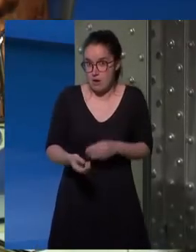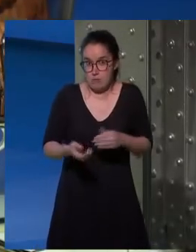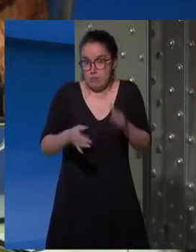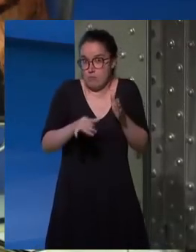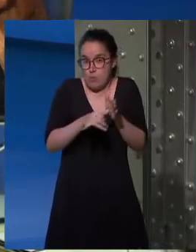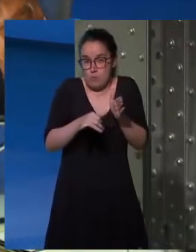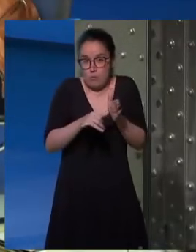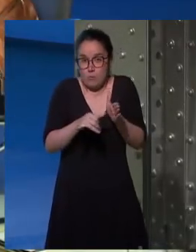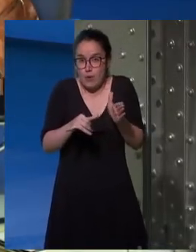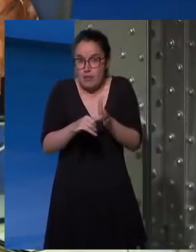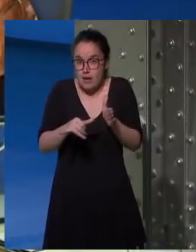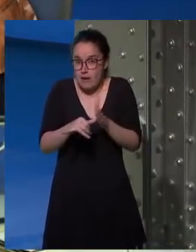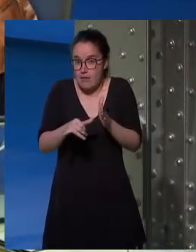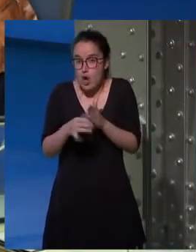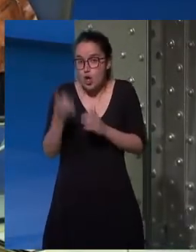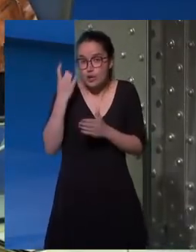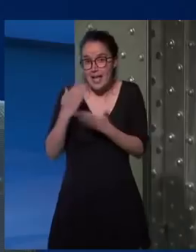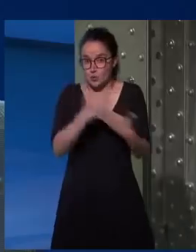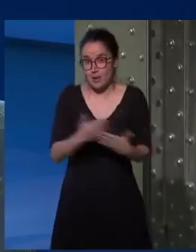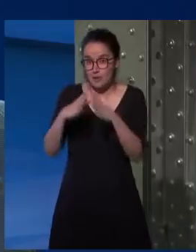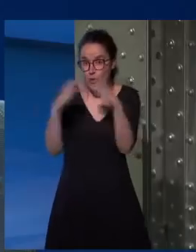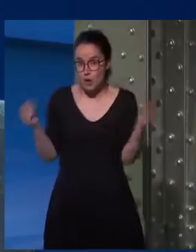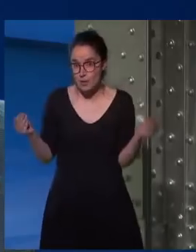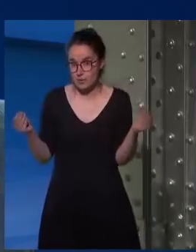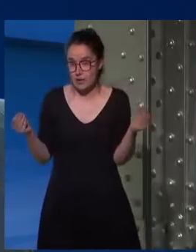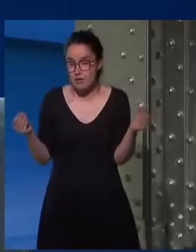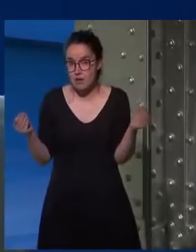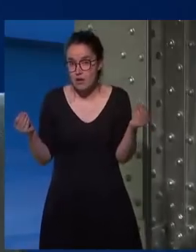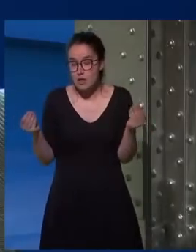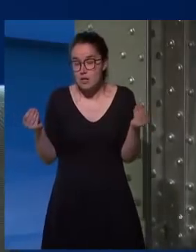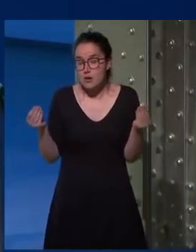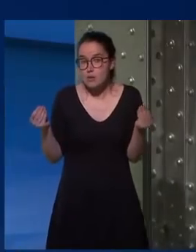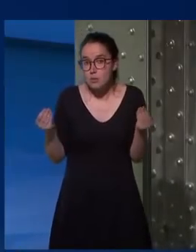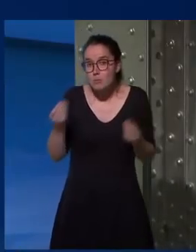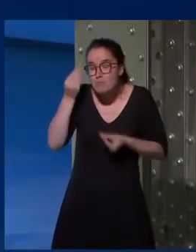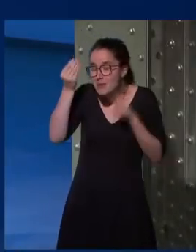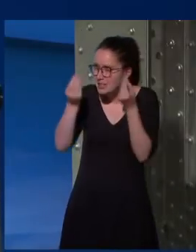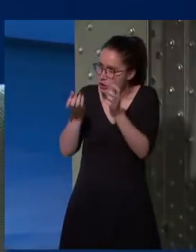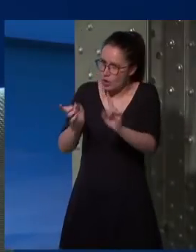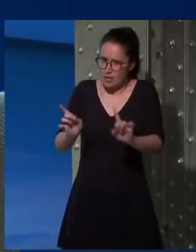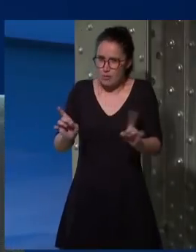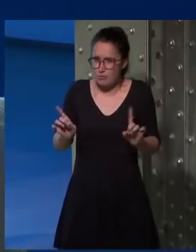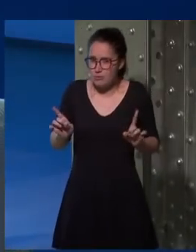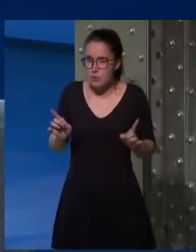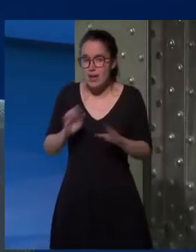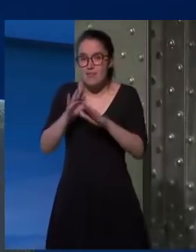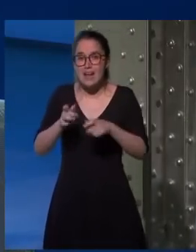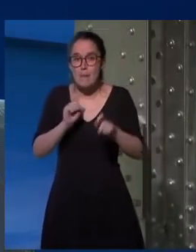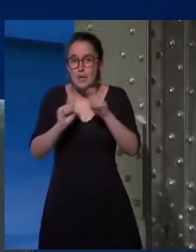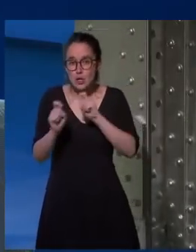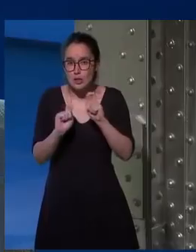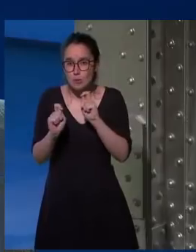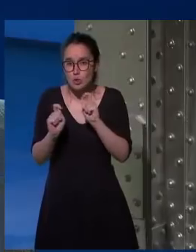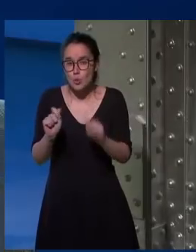cerca de los estudiantes o de la universidad, de lo que pueda. Quiero pensar que no, porque al fin de cuentas el periodismo también